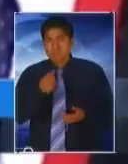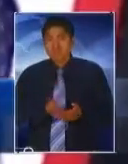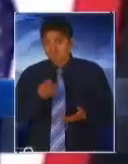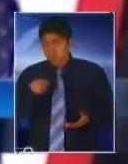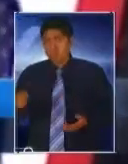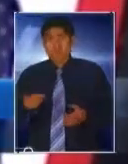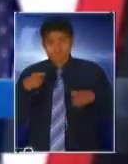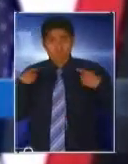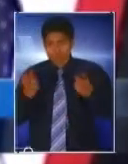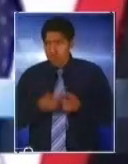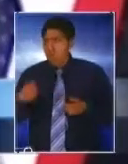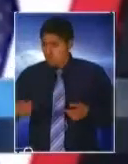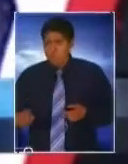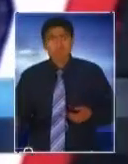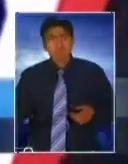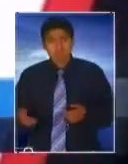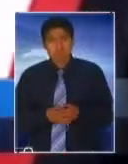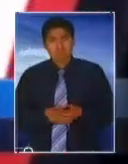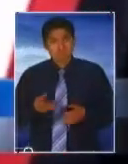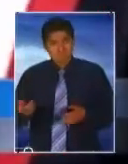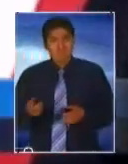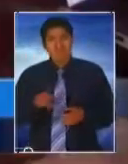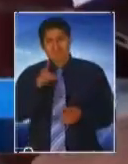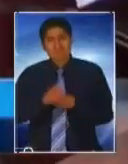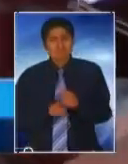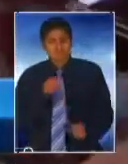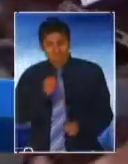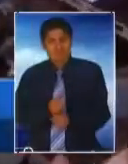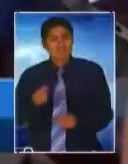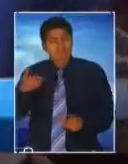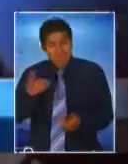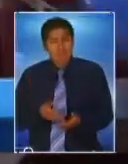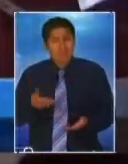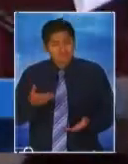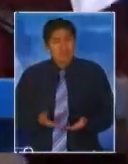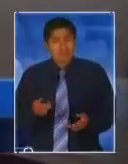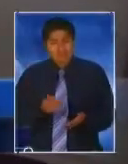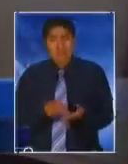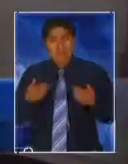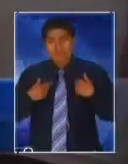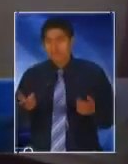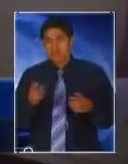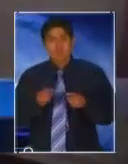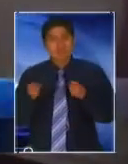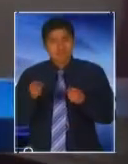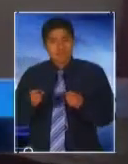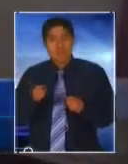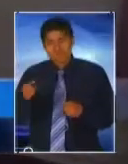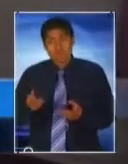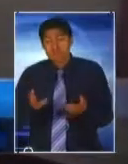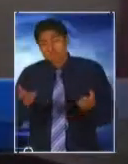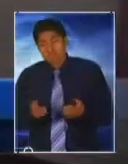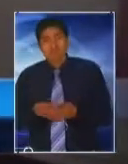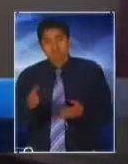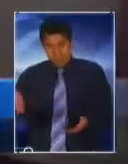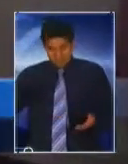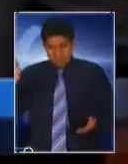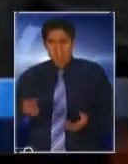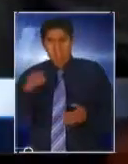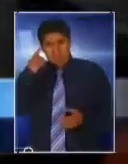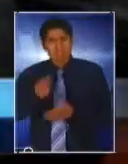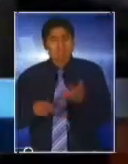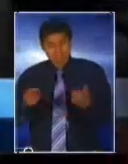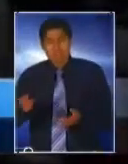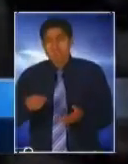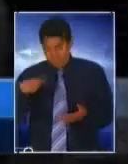remunerado congresistas ríos tras tres años de insistencia tenga que ser obligado incluso coactivamente